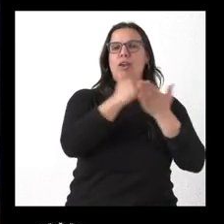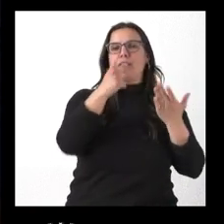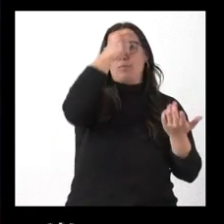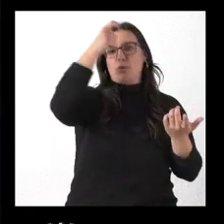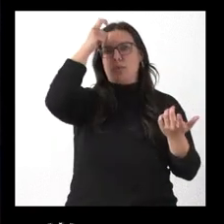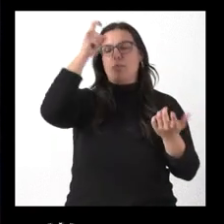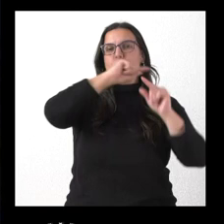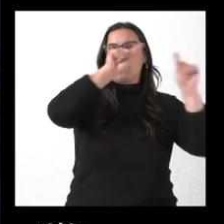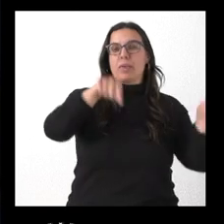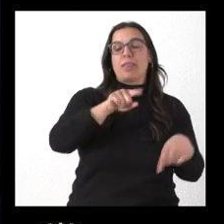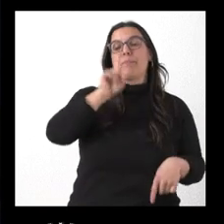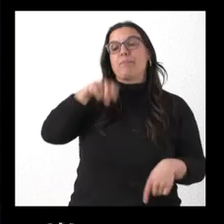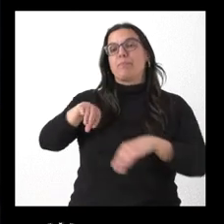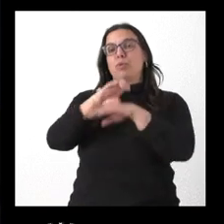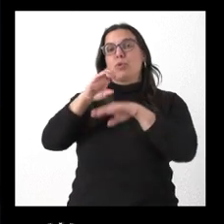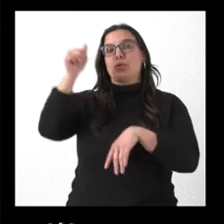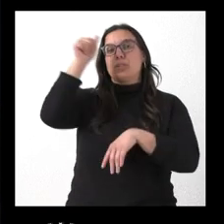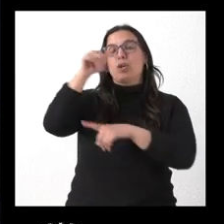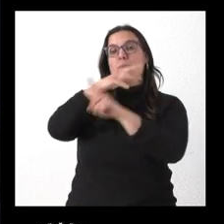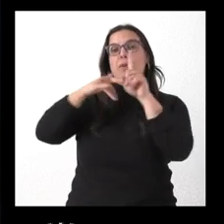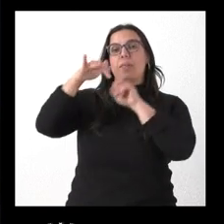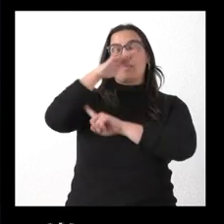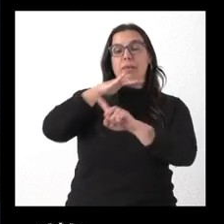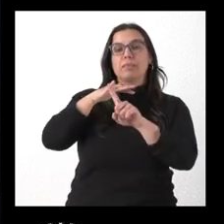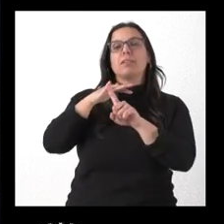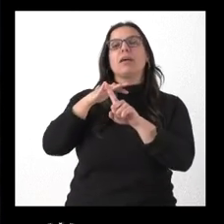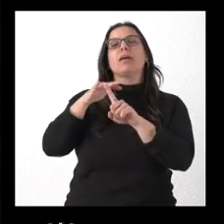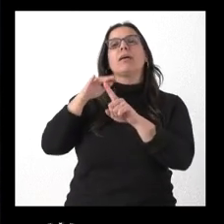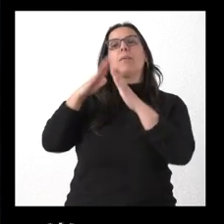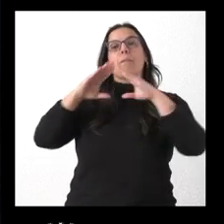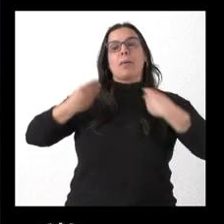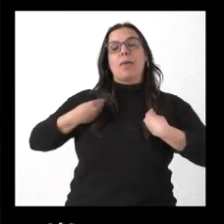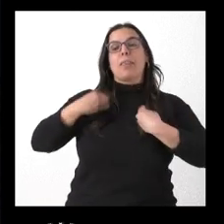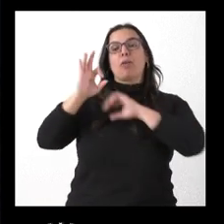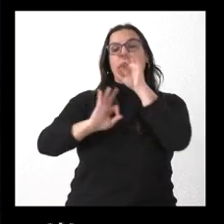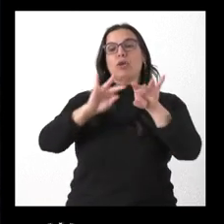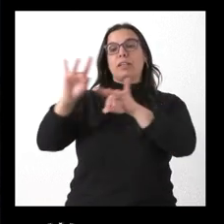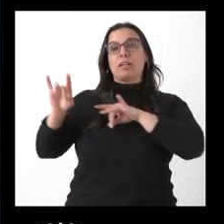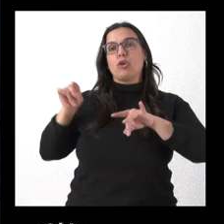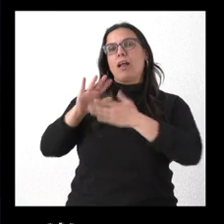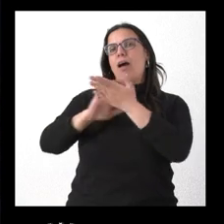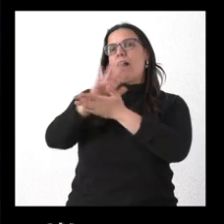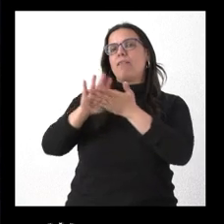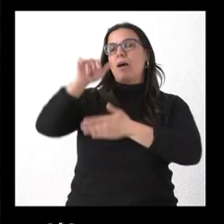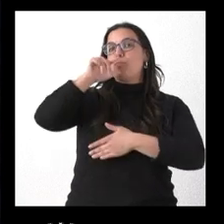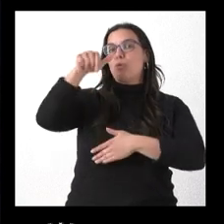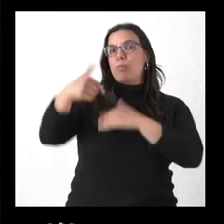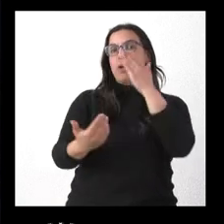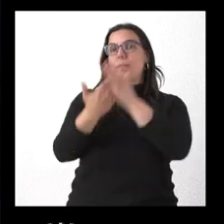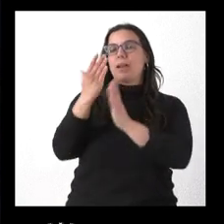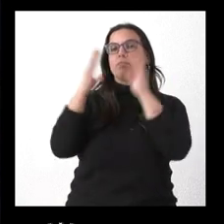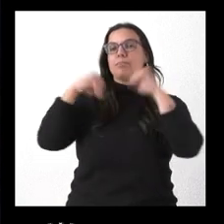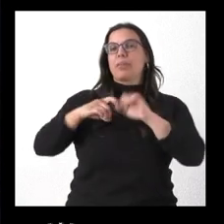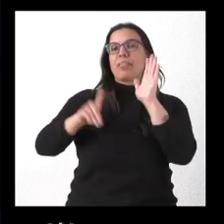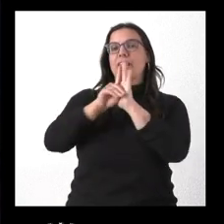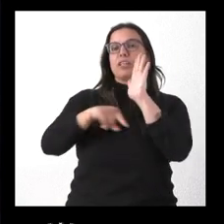el consejero de medio ambiente y viene el territorio en relación con la aprobación esta mañana del decreto ley de medidas urgentes